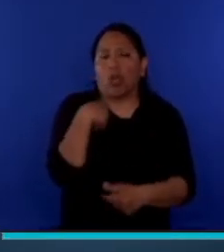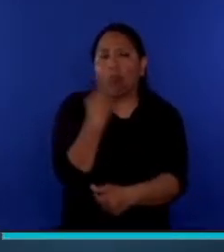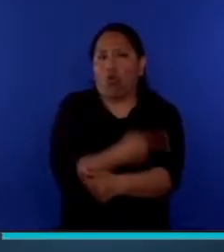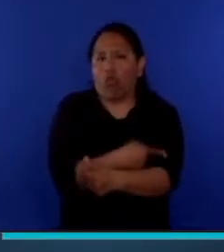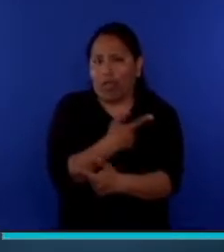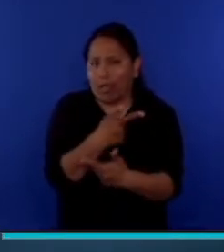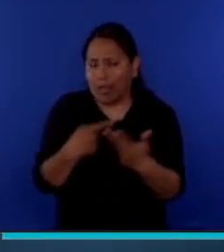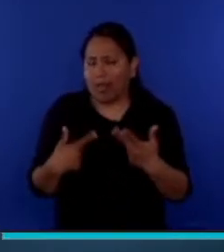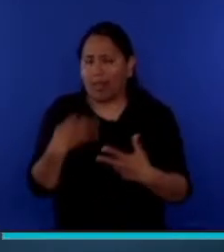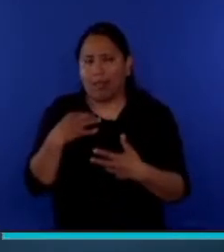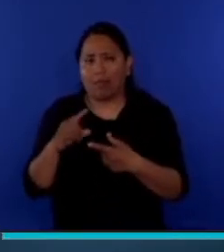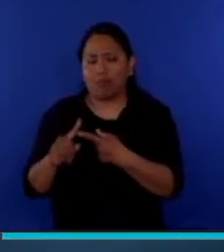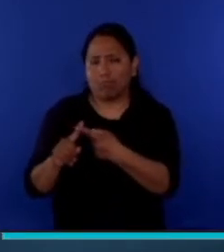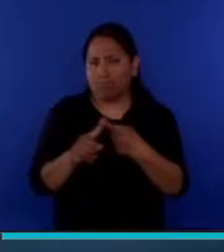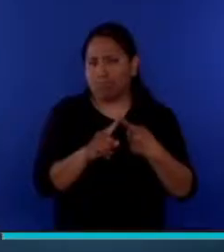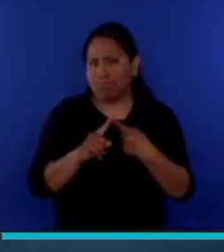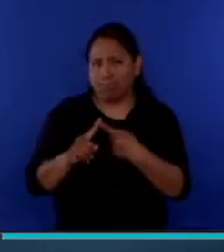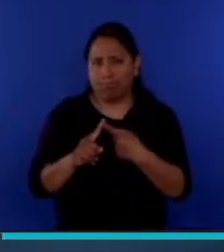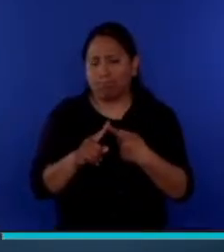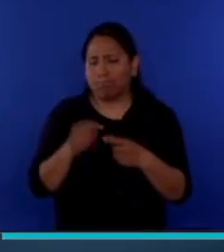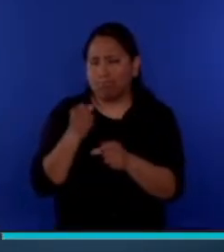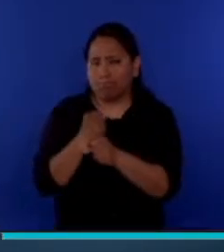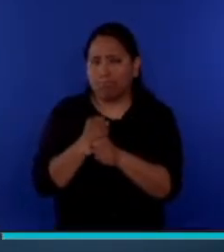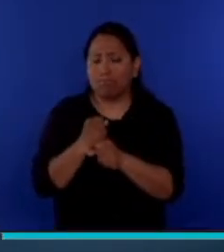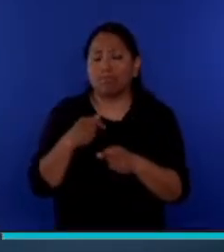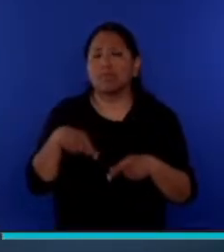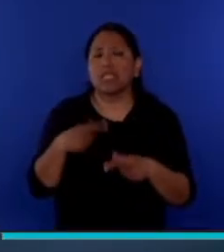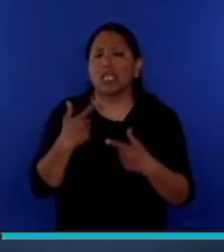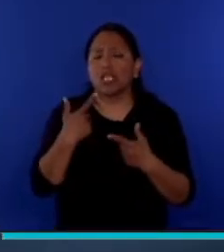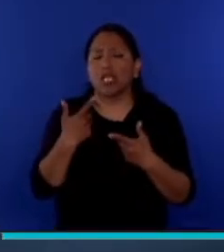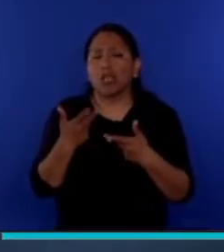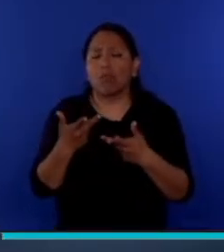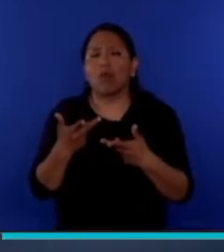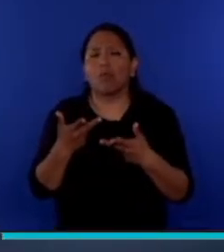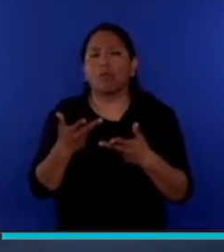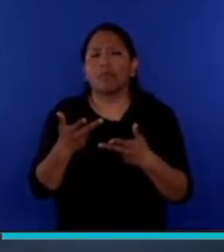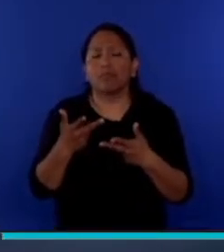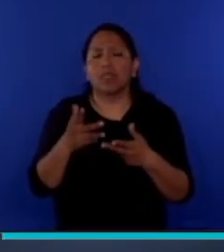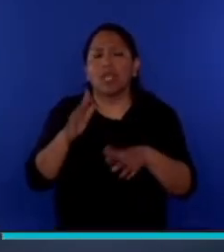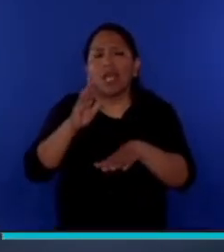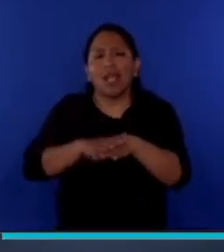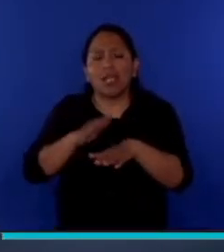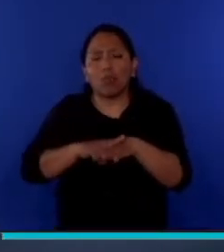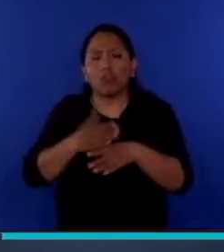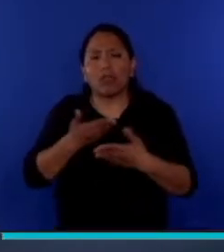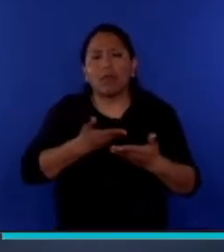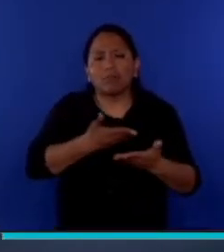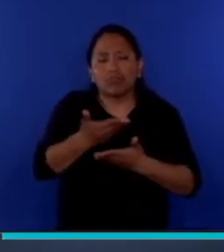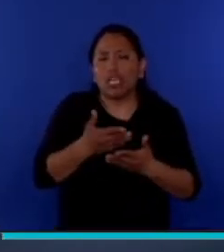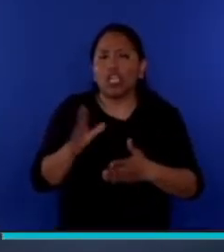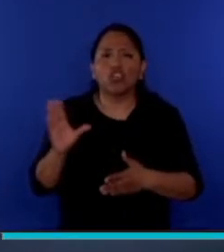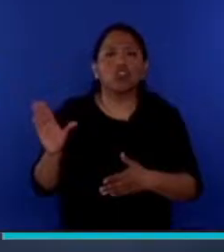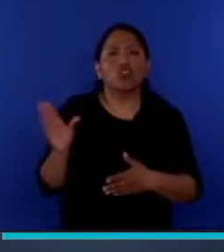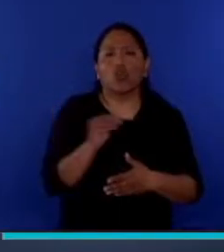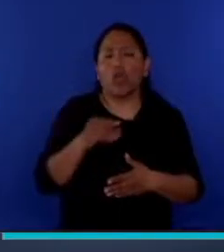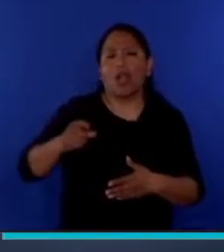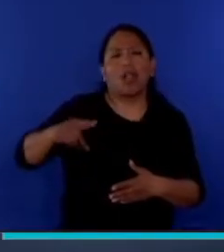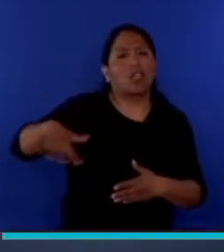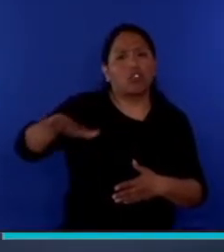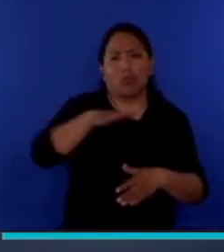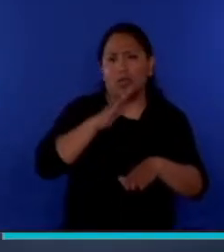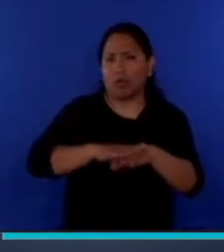tenemos que articular, y en eso que nosotros hemos construido en un concepto que se llama corresponsabilidad, que quiere decir que toda la sociedad